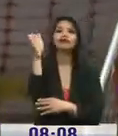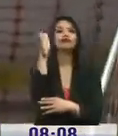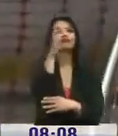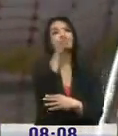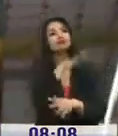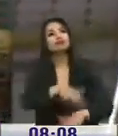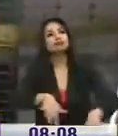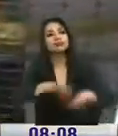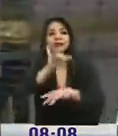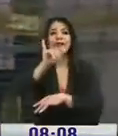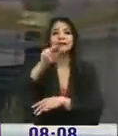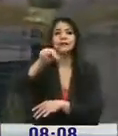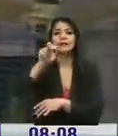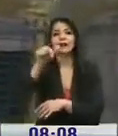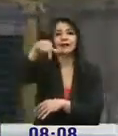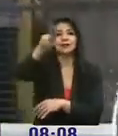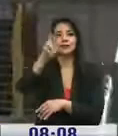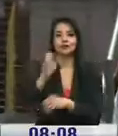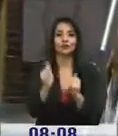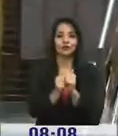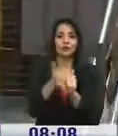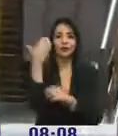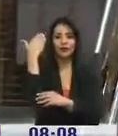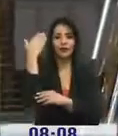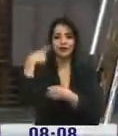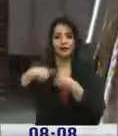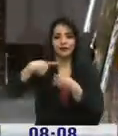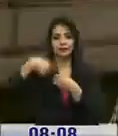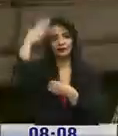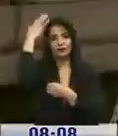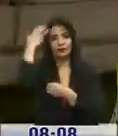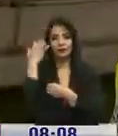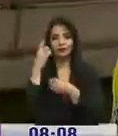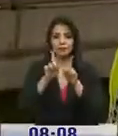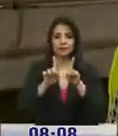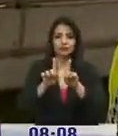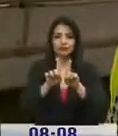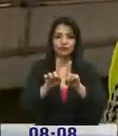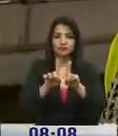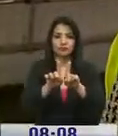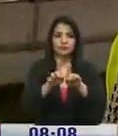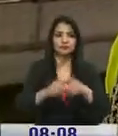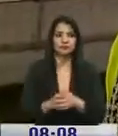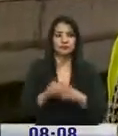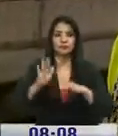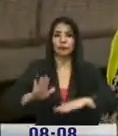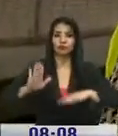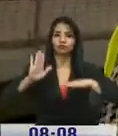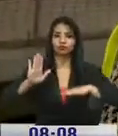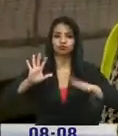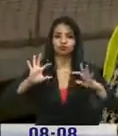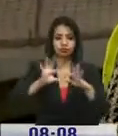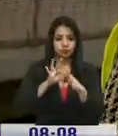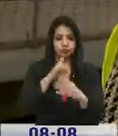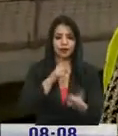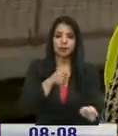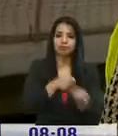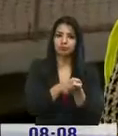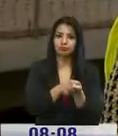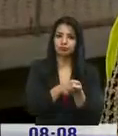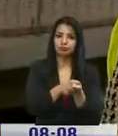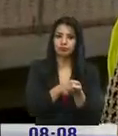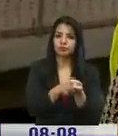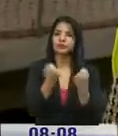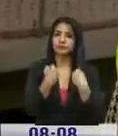de Iñaquito en compañía del alcalde Mauricio Rodas. Tenemos un compromiso muy fuerte de contribuir y de apoyar